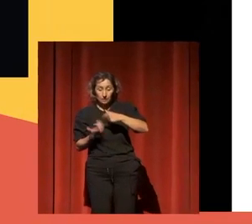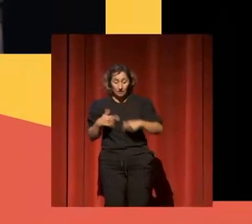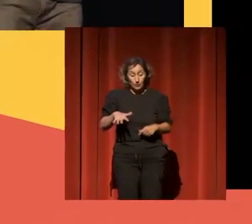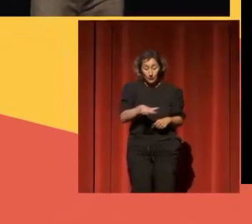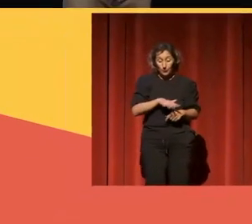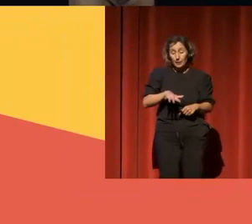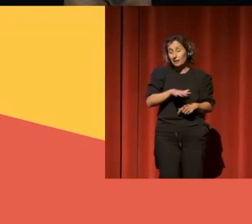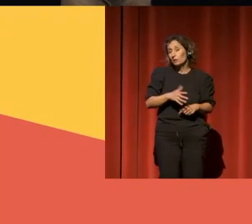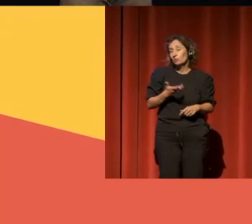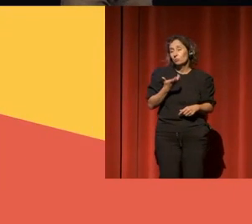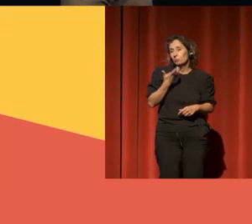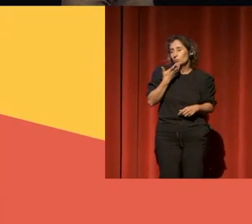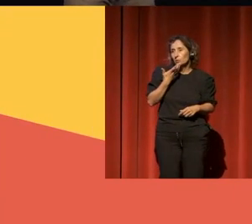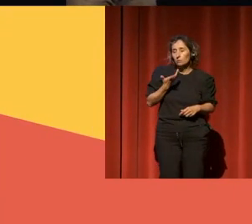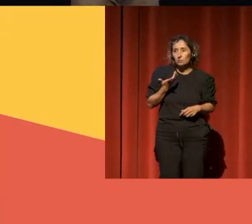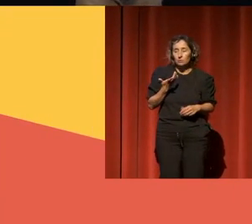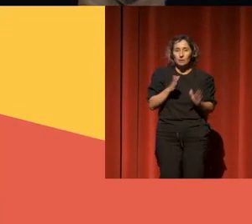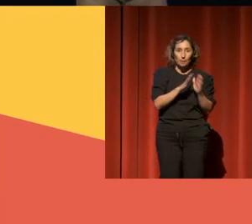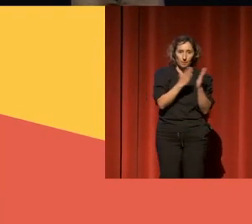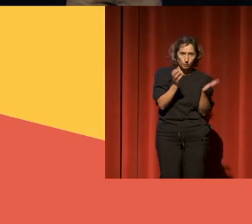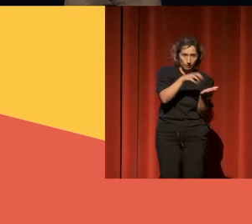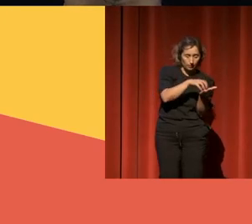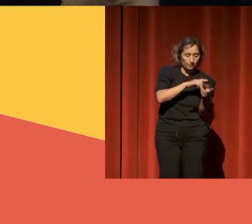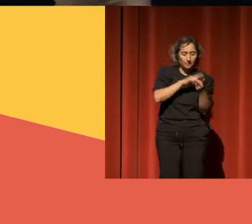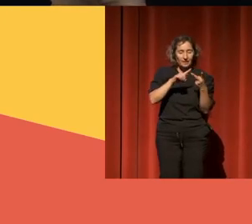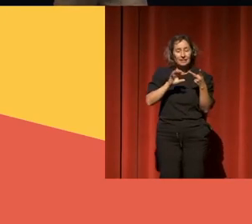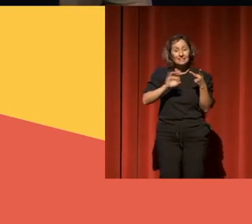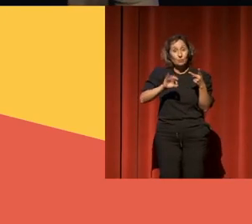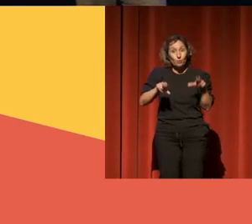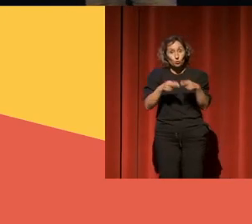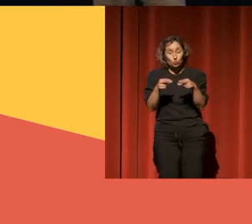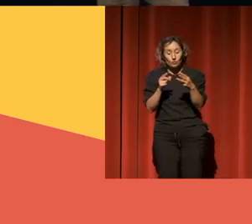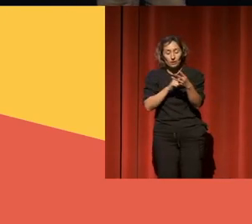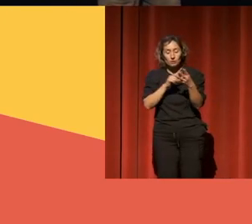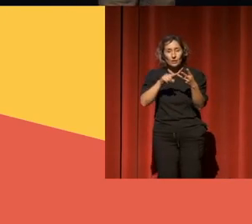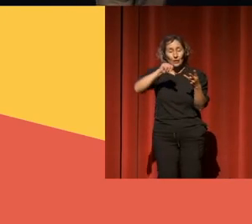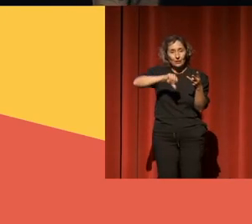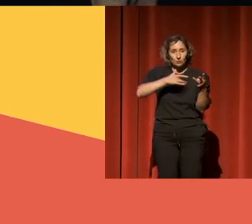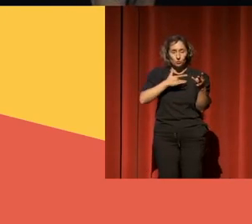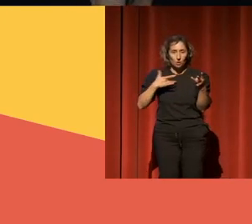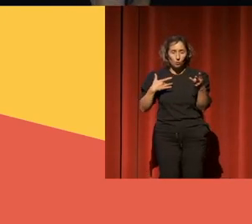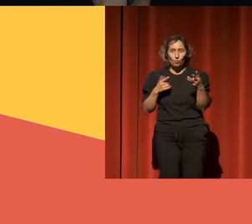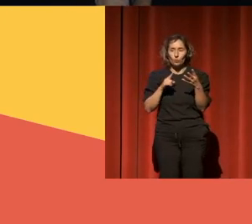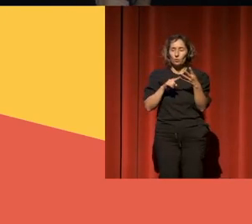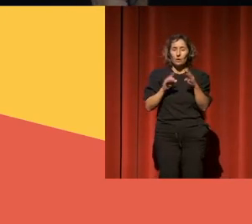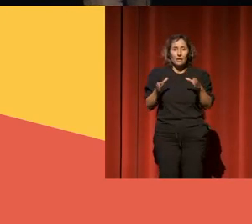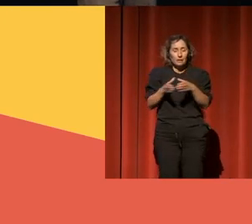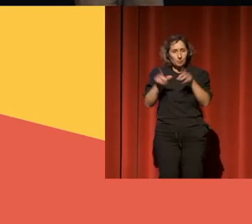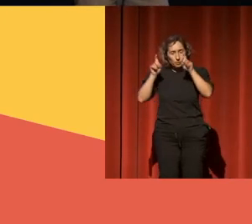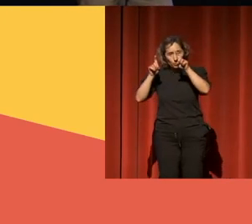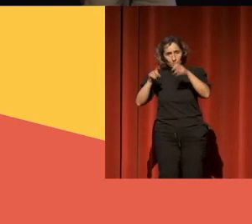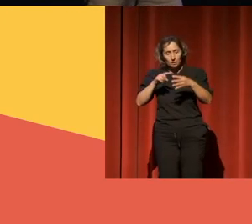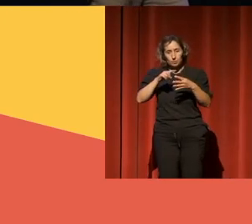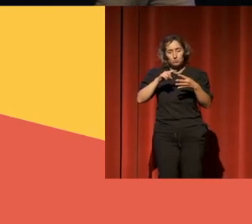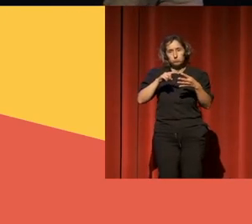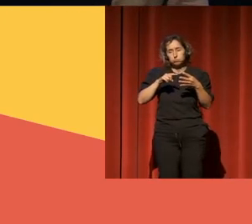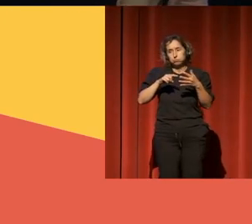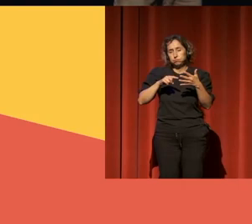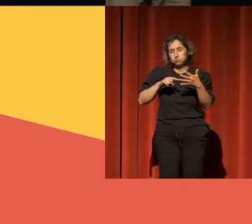a eh a la biblioteca servicios sociales centro de salud equipamientos educativos